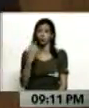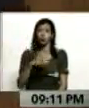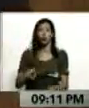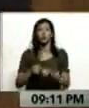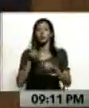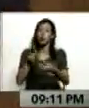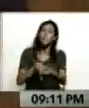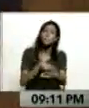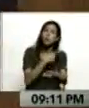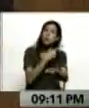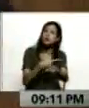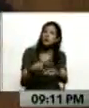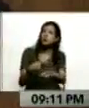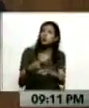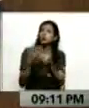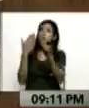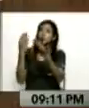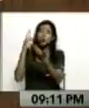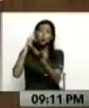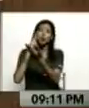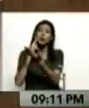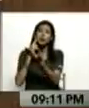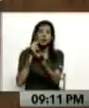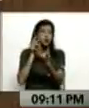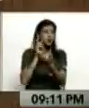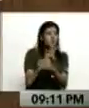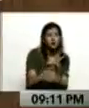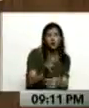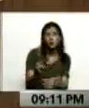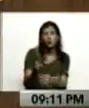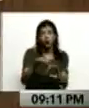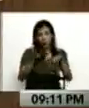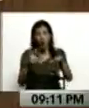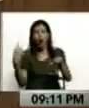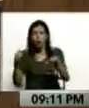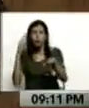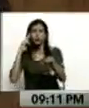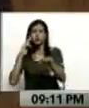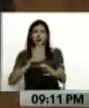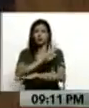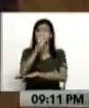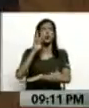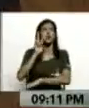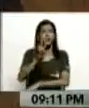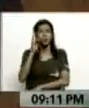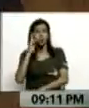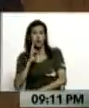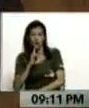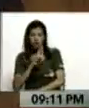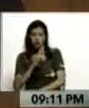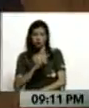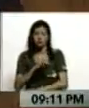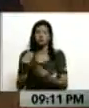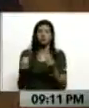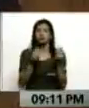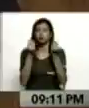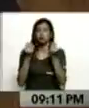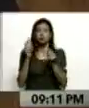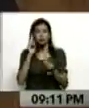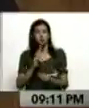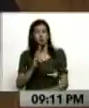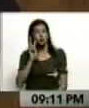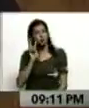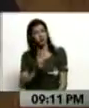dijo Neruda estás en la tierra en el agua y en el aire para decir con él en la carta dirigida al